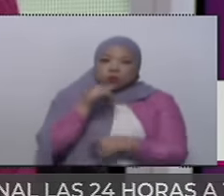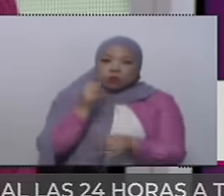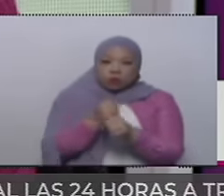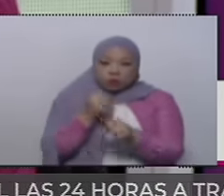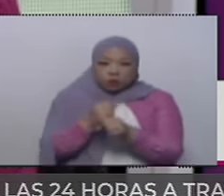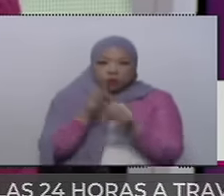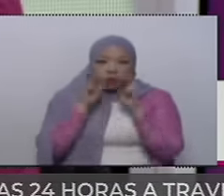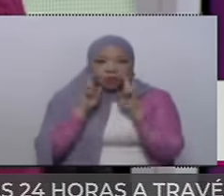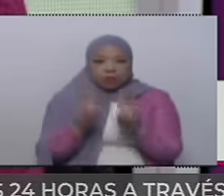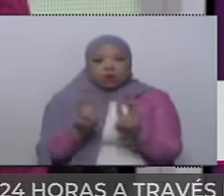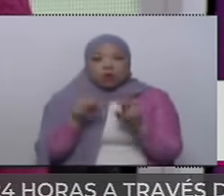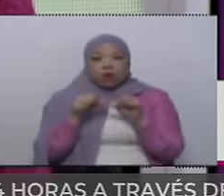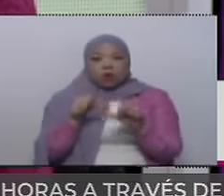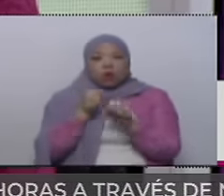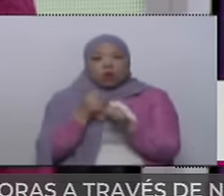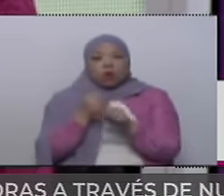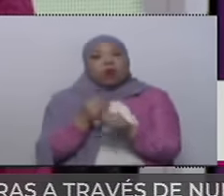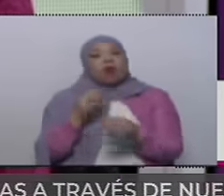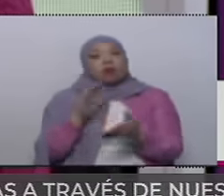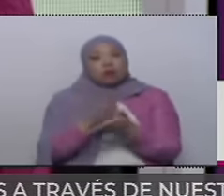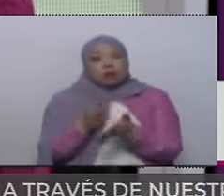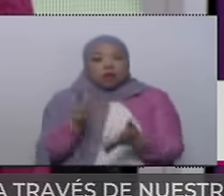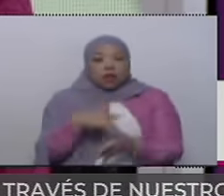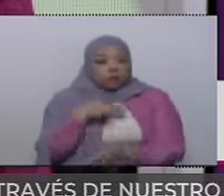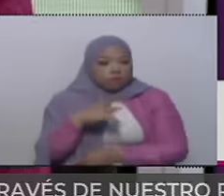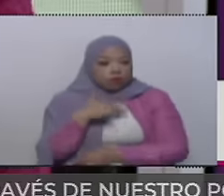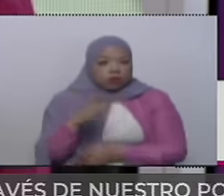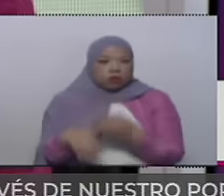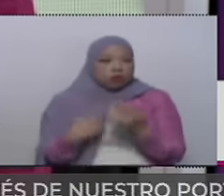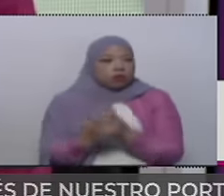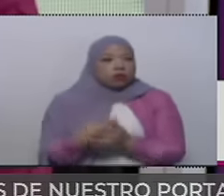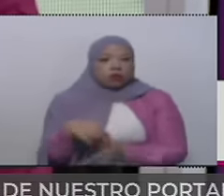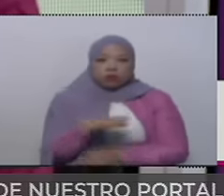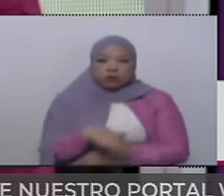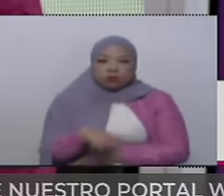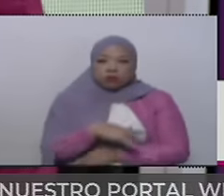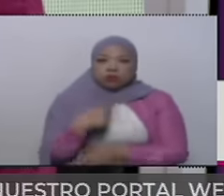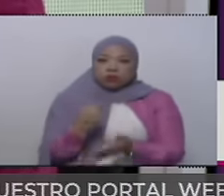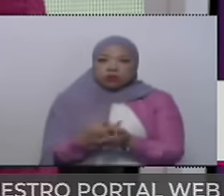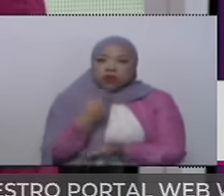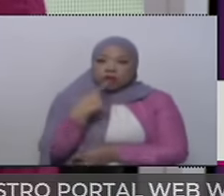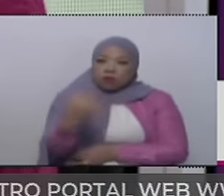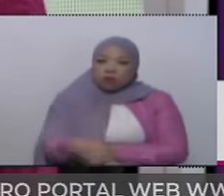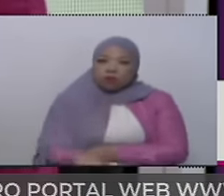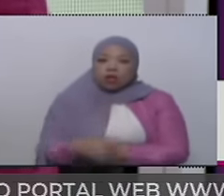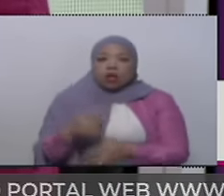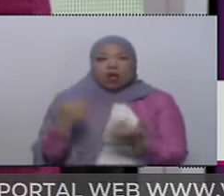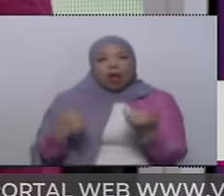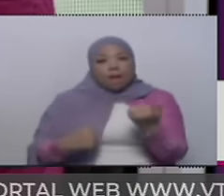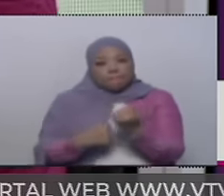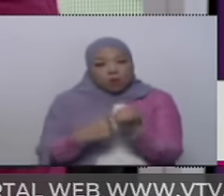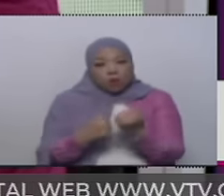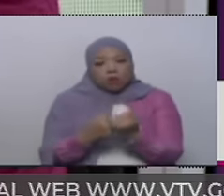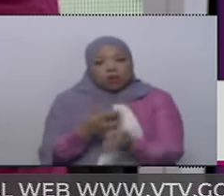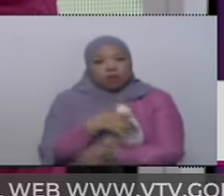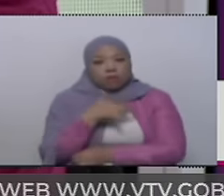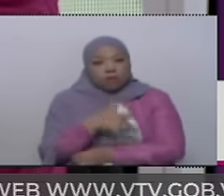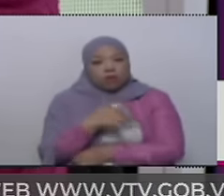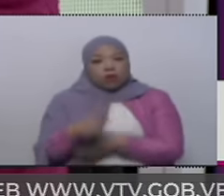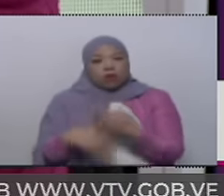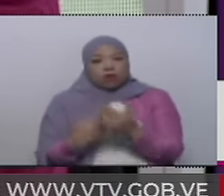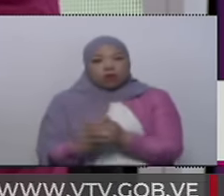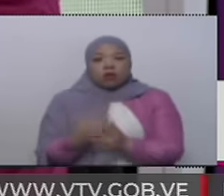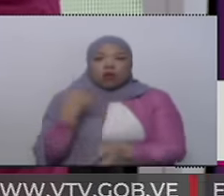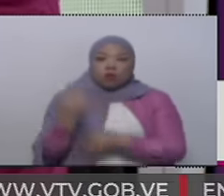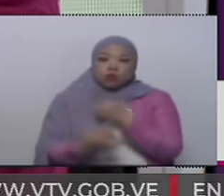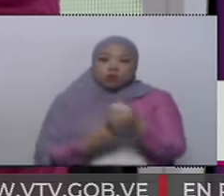mirarla, es mantener un buen equilibrio emocional en donde realmente ese soporte emocional que tenemos que